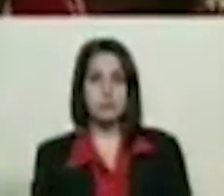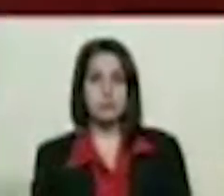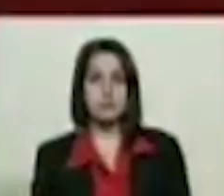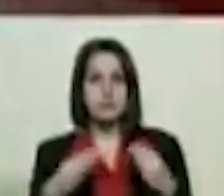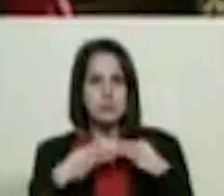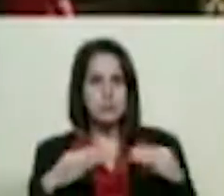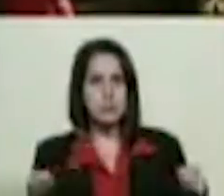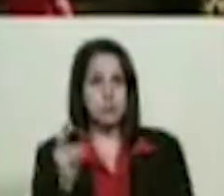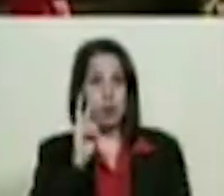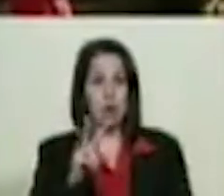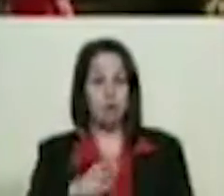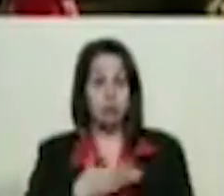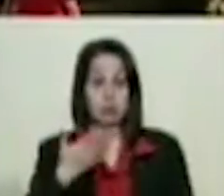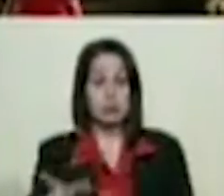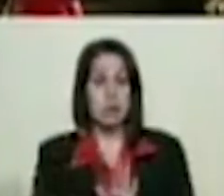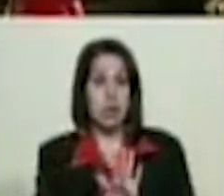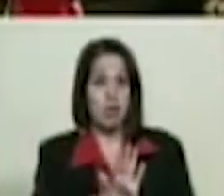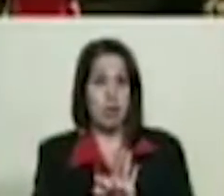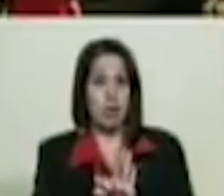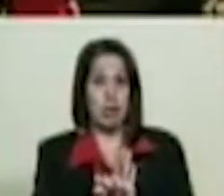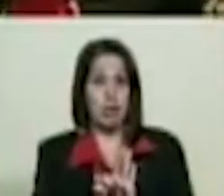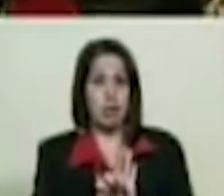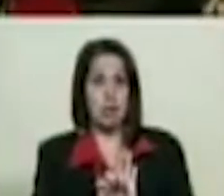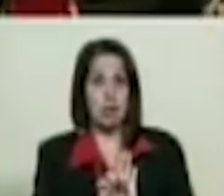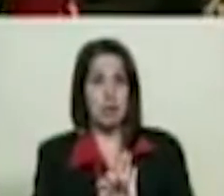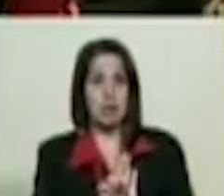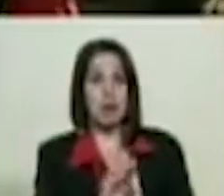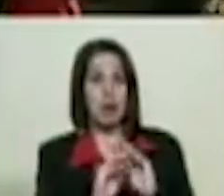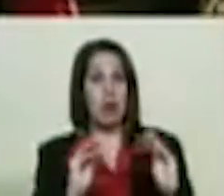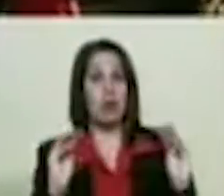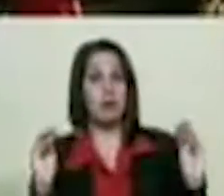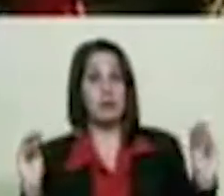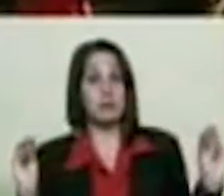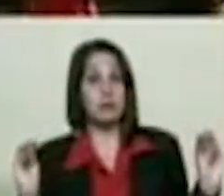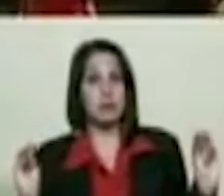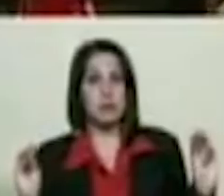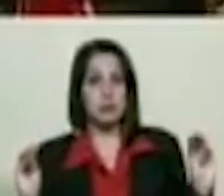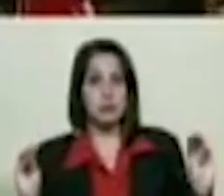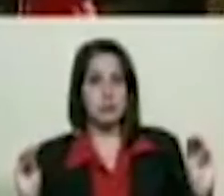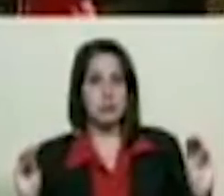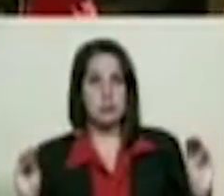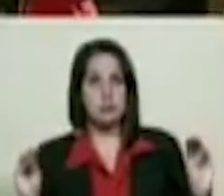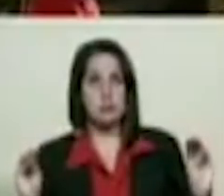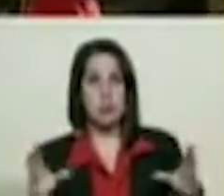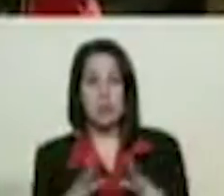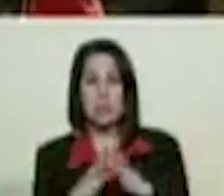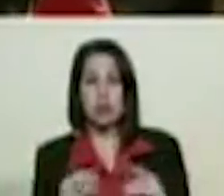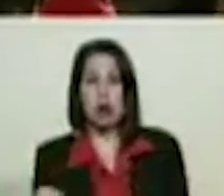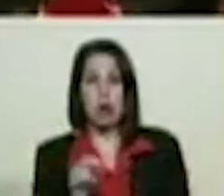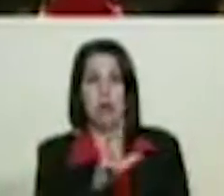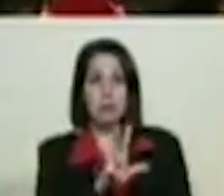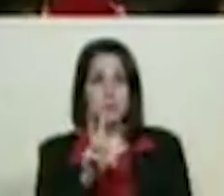legal de que se hagan los anuncios a nivel de todos los